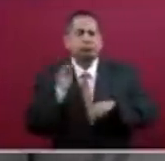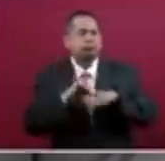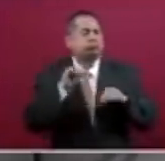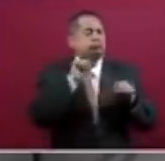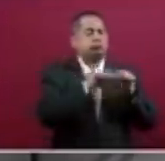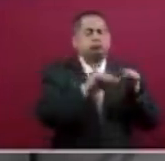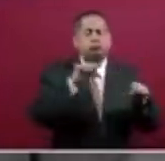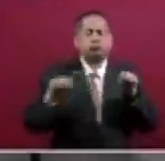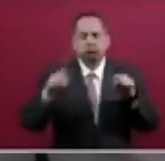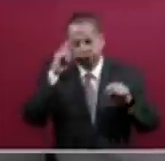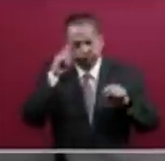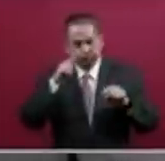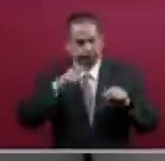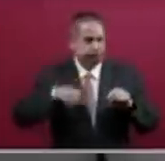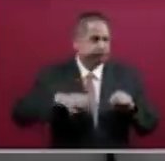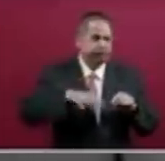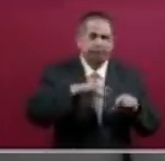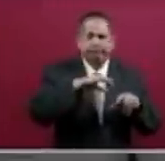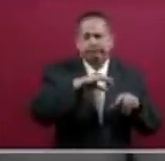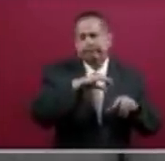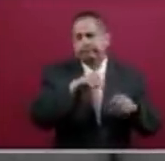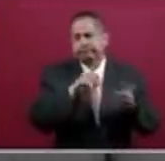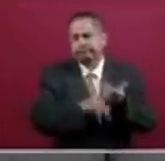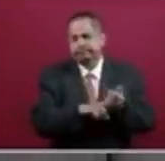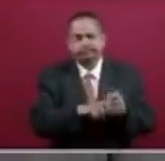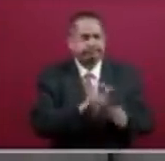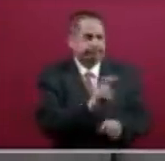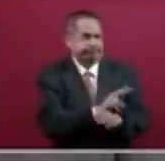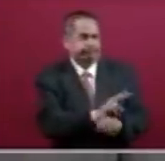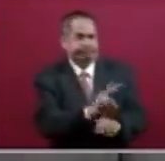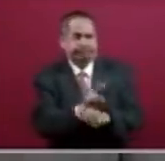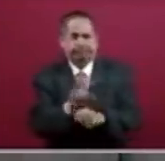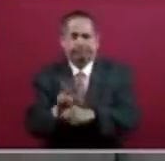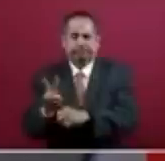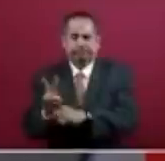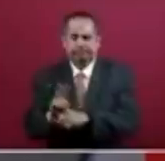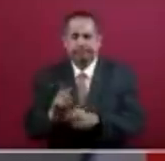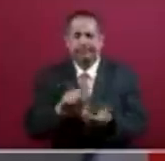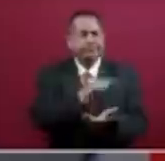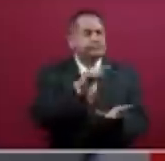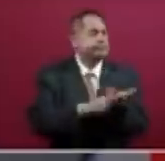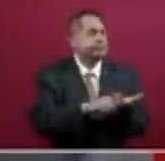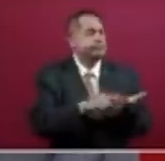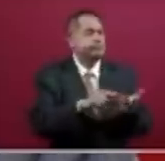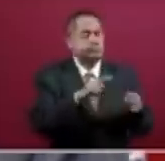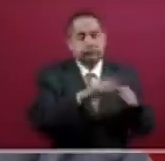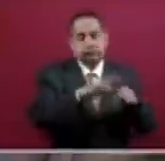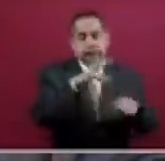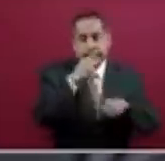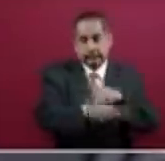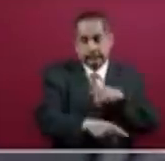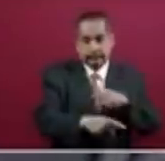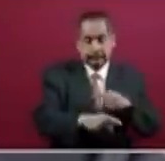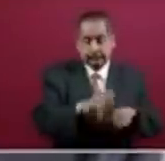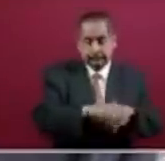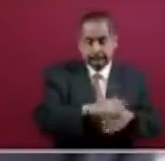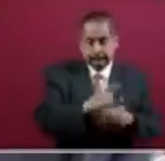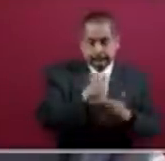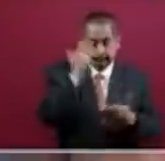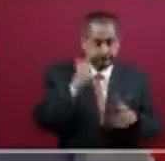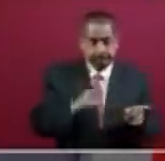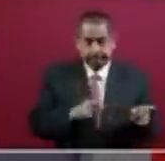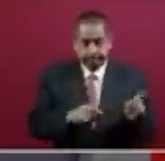operativos para tener más presencia en regiones donde